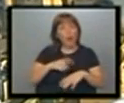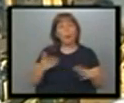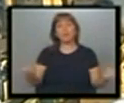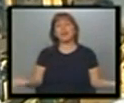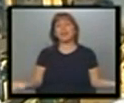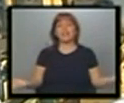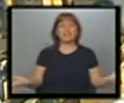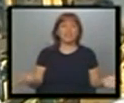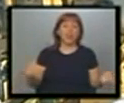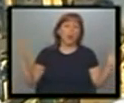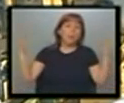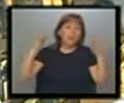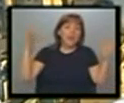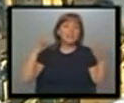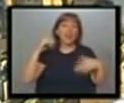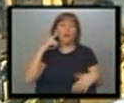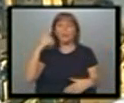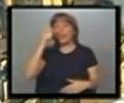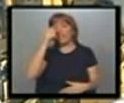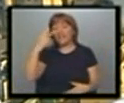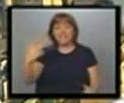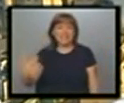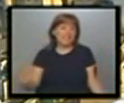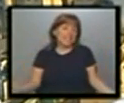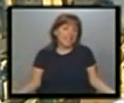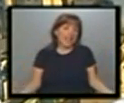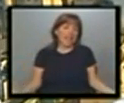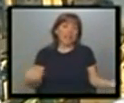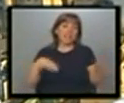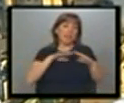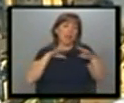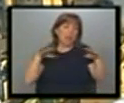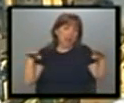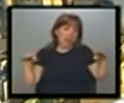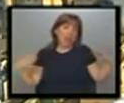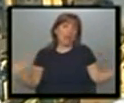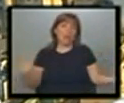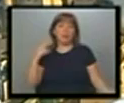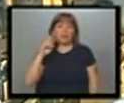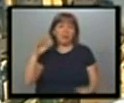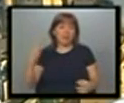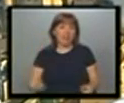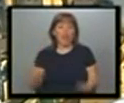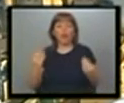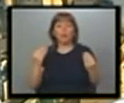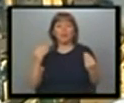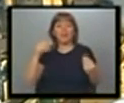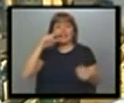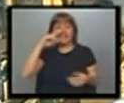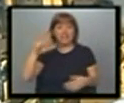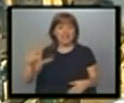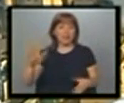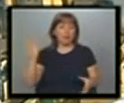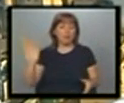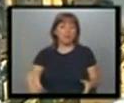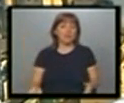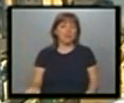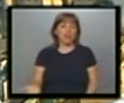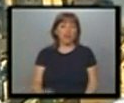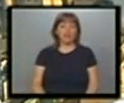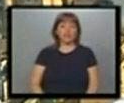hectopascal. Eso está muy bien, genera estabilidad en las condiciones, la visibilidad es óptima. La humedad 75%